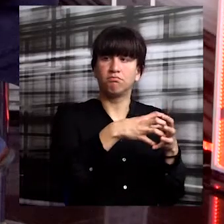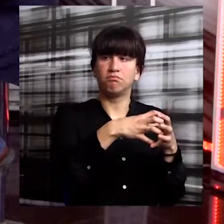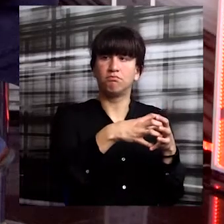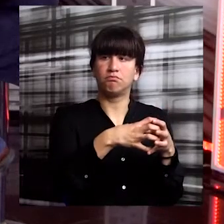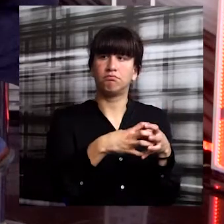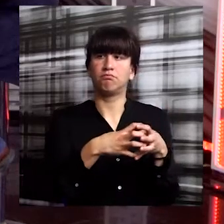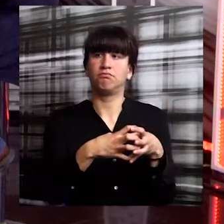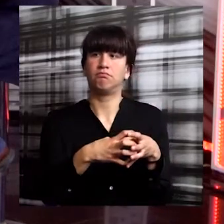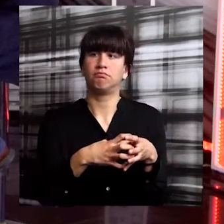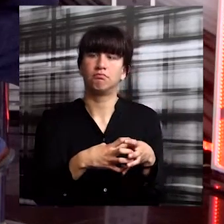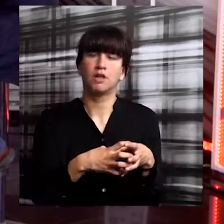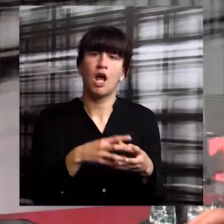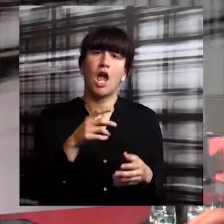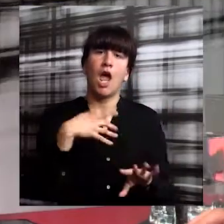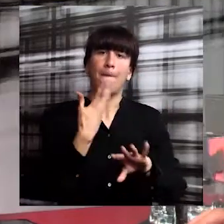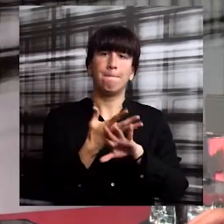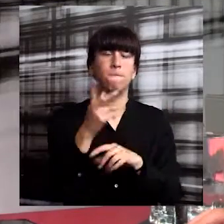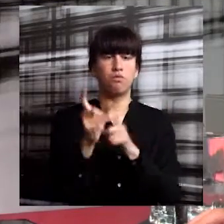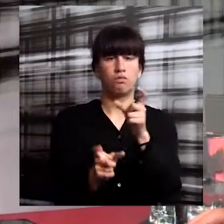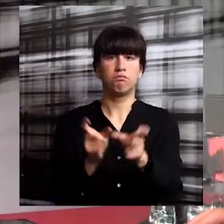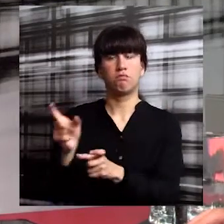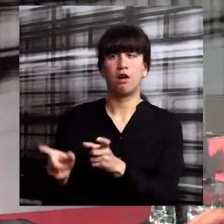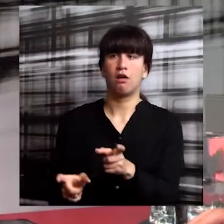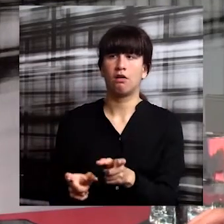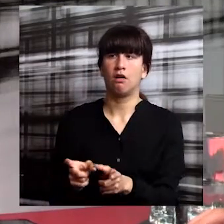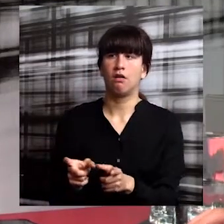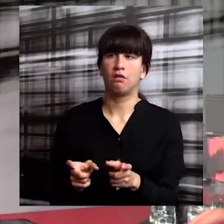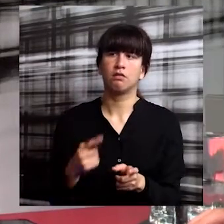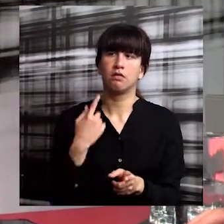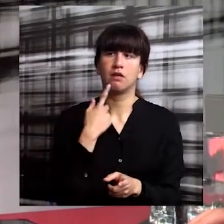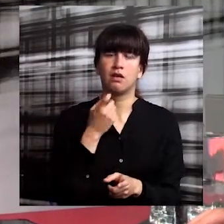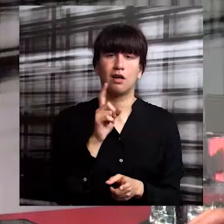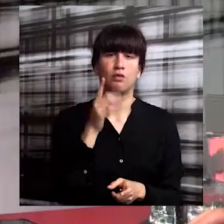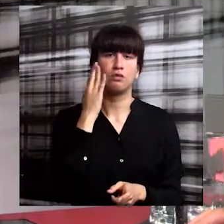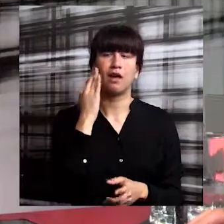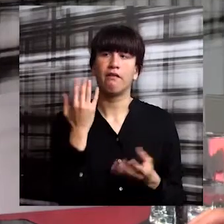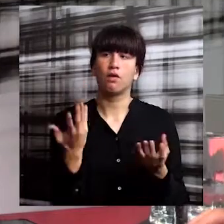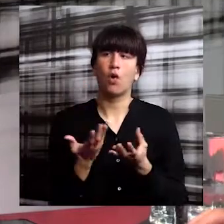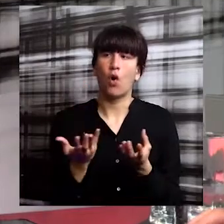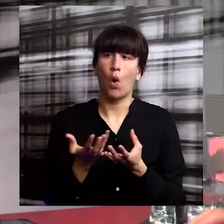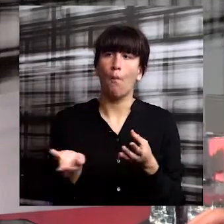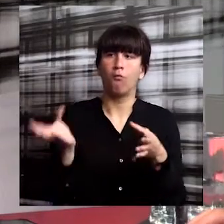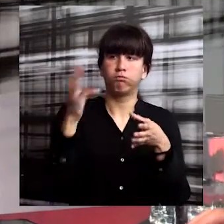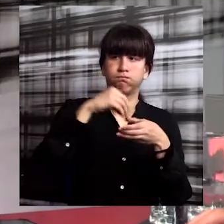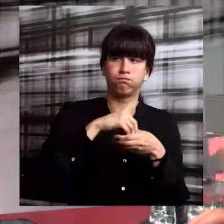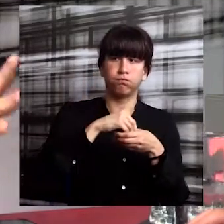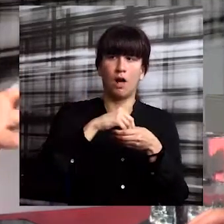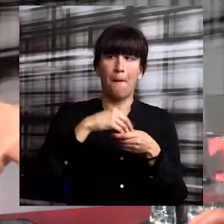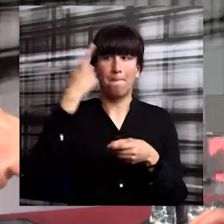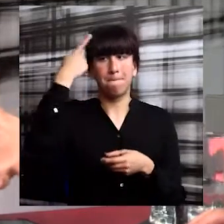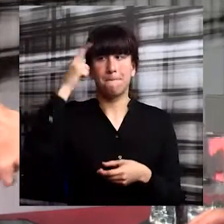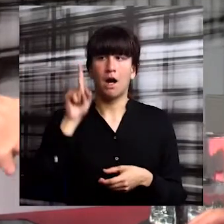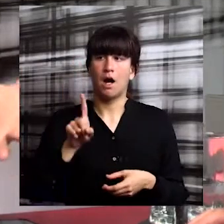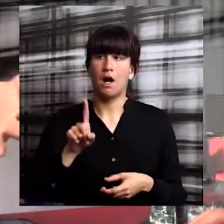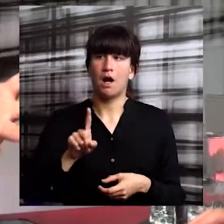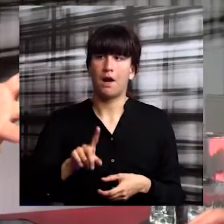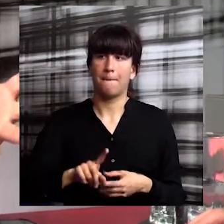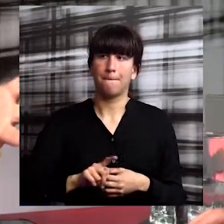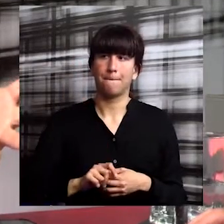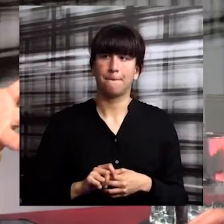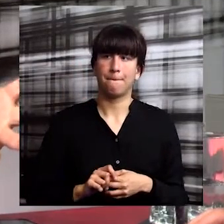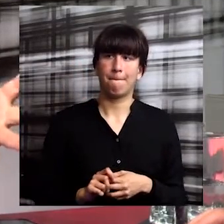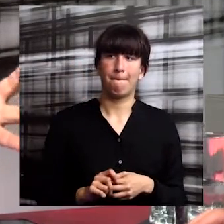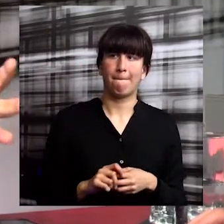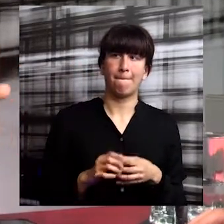que evaluar es cómo, por ejemplo, podemos incorporar mayor inversión para que a lo mejor fusionar o que